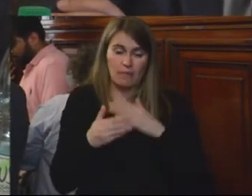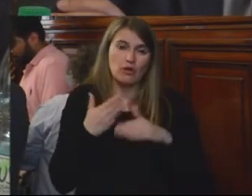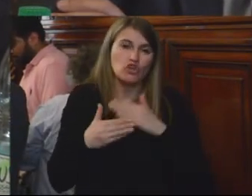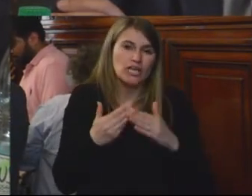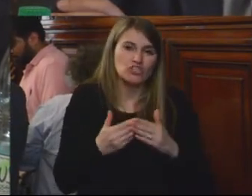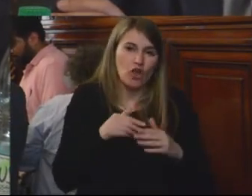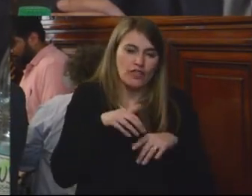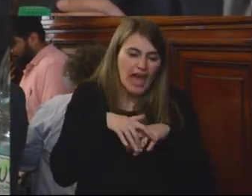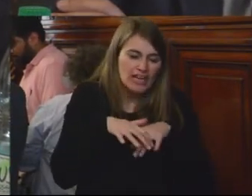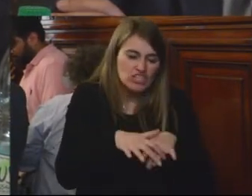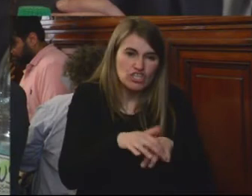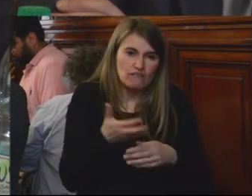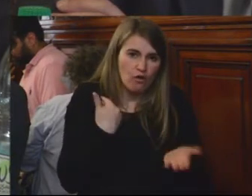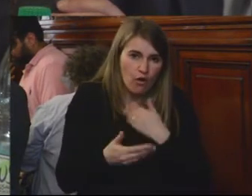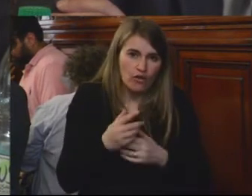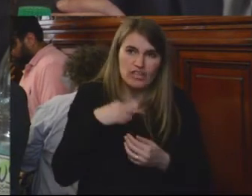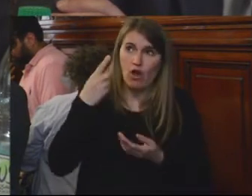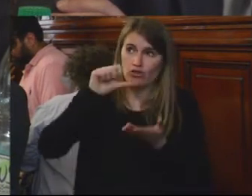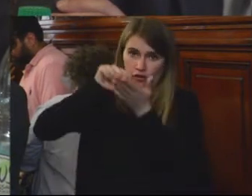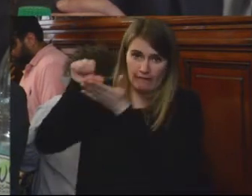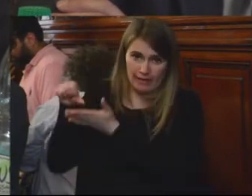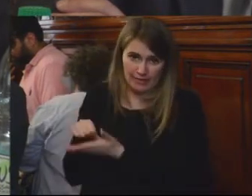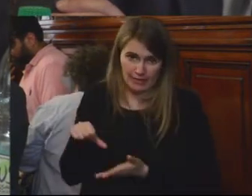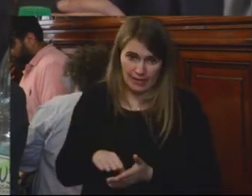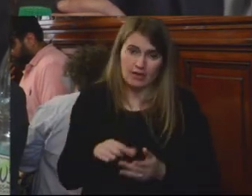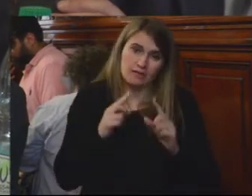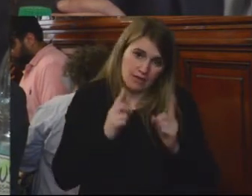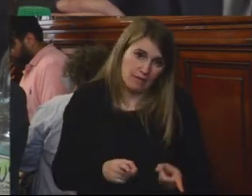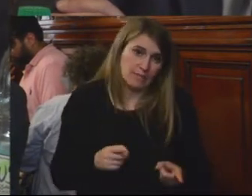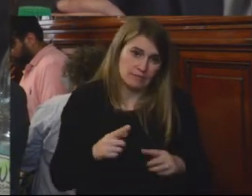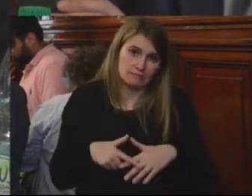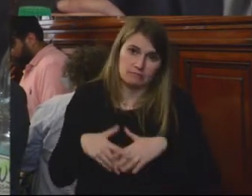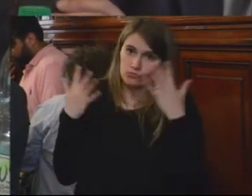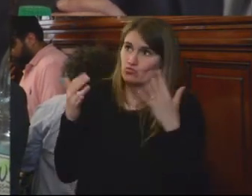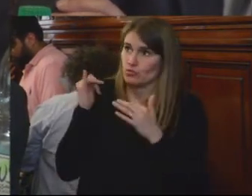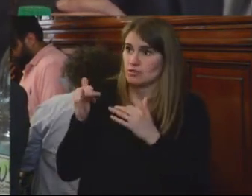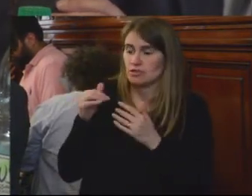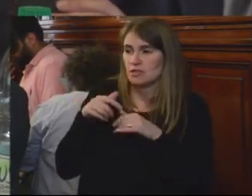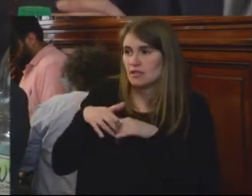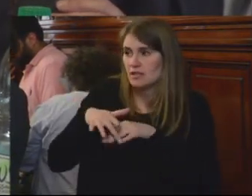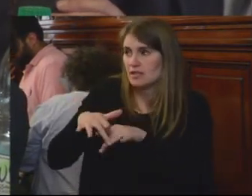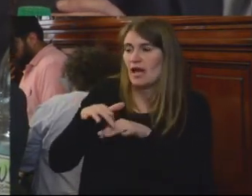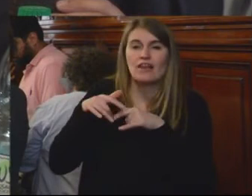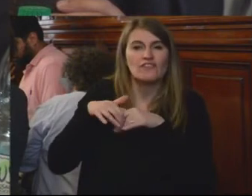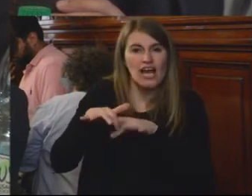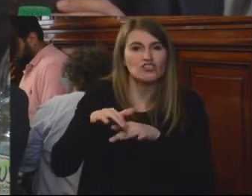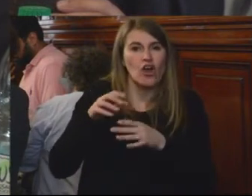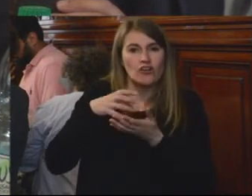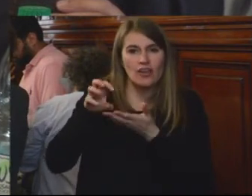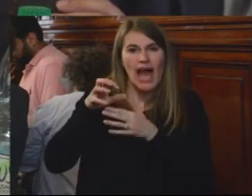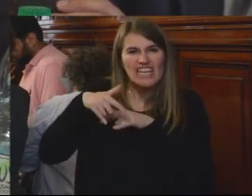esos otros estados también nosotros celebramos el proceso de desclasificación de archivos de esos estados